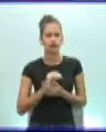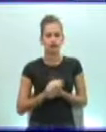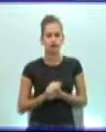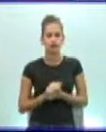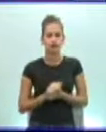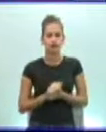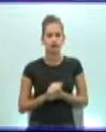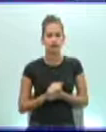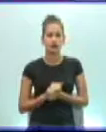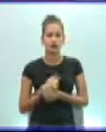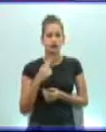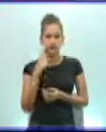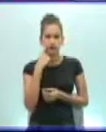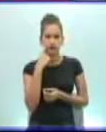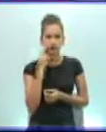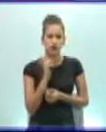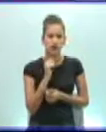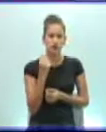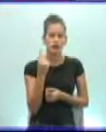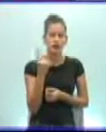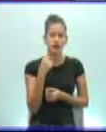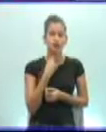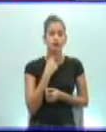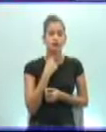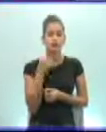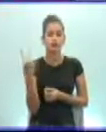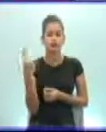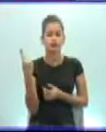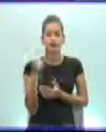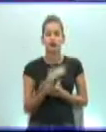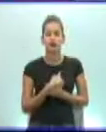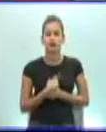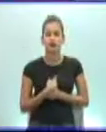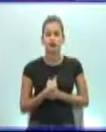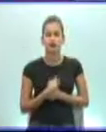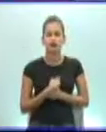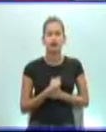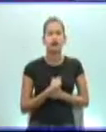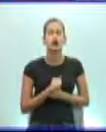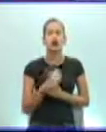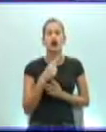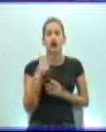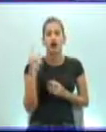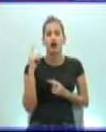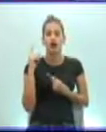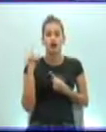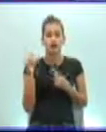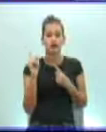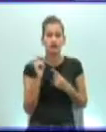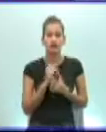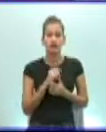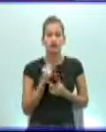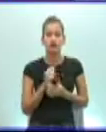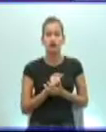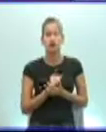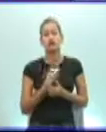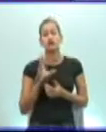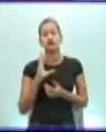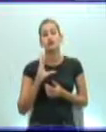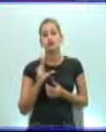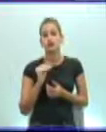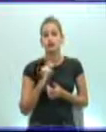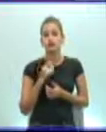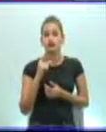Debemos tomar como contraejemplo el primer caso. Con este primer caso estamos justificando, estamos demostrando que la proposición, por supuesto, que